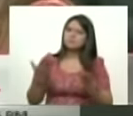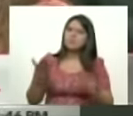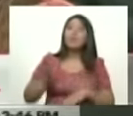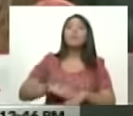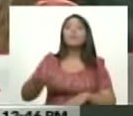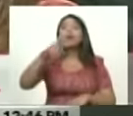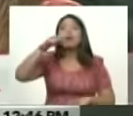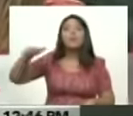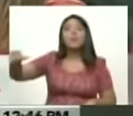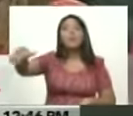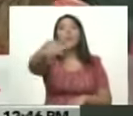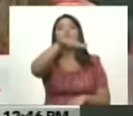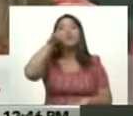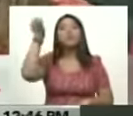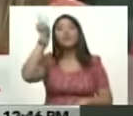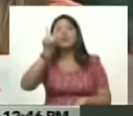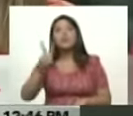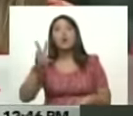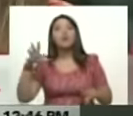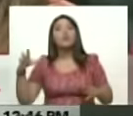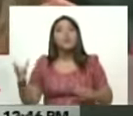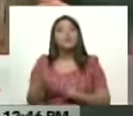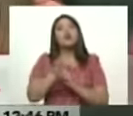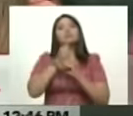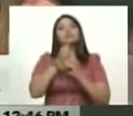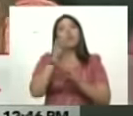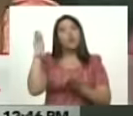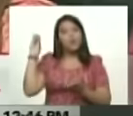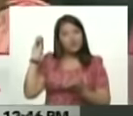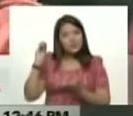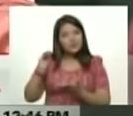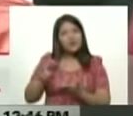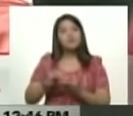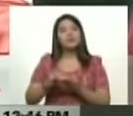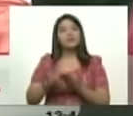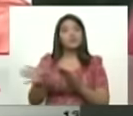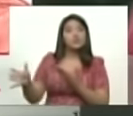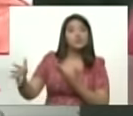el pueblo venezolano todo logró una vez más meterlos en el